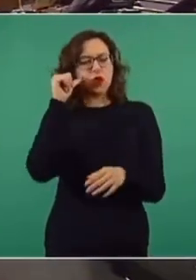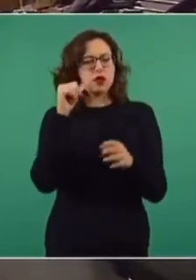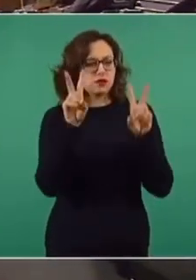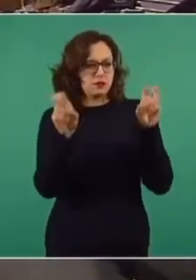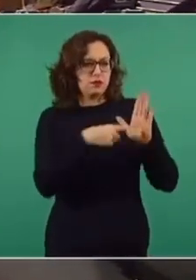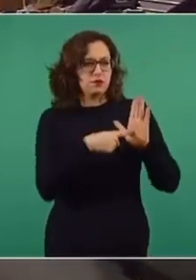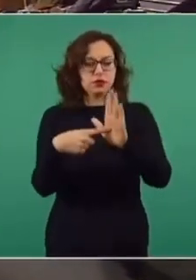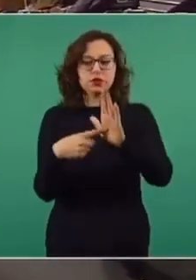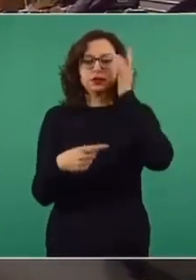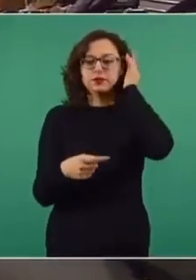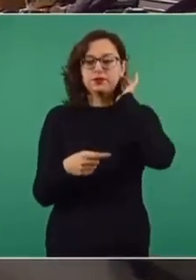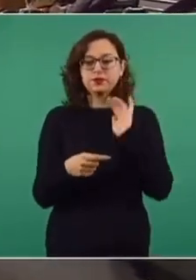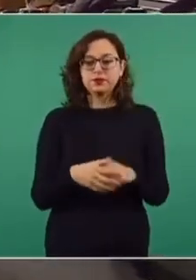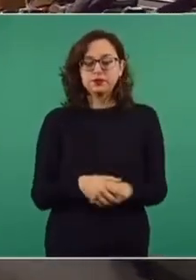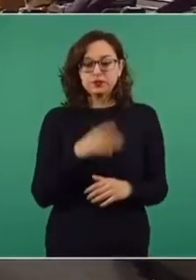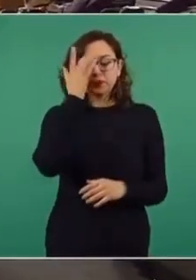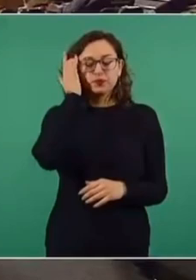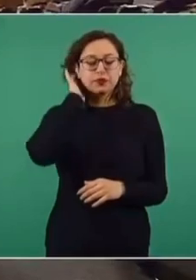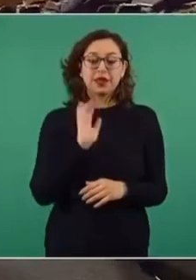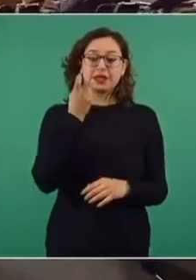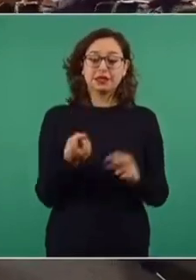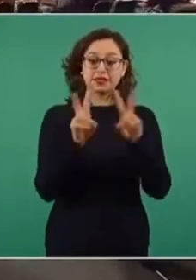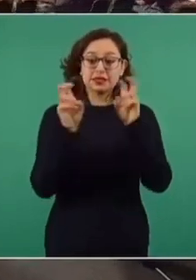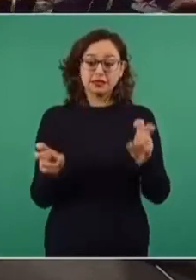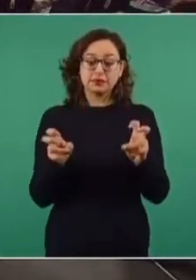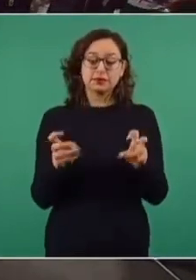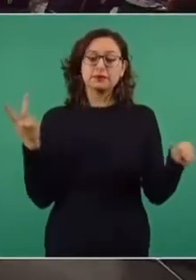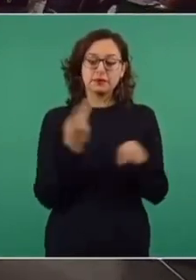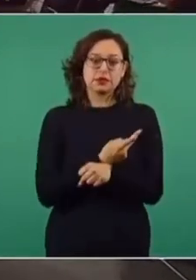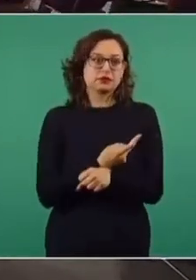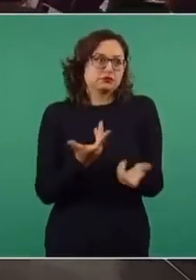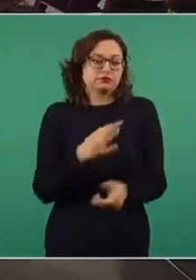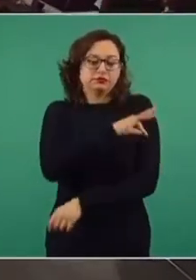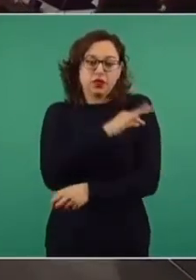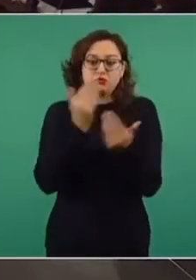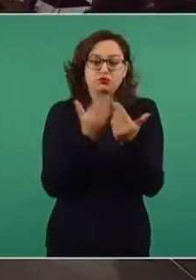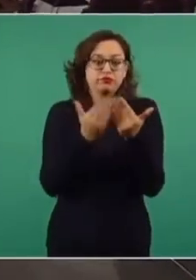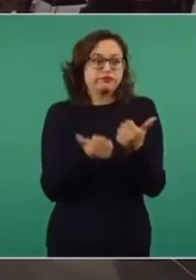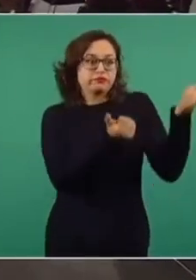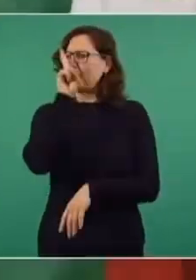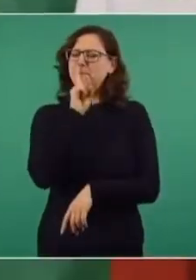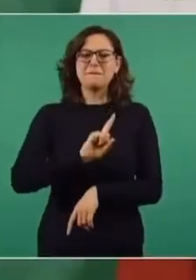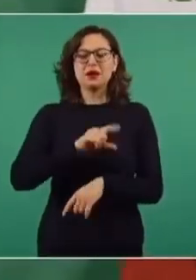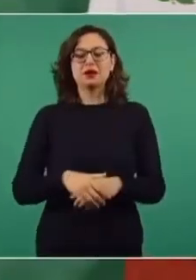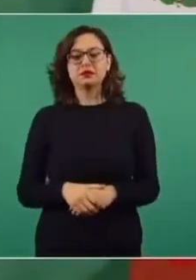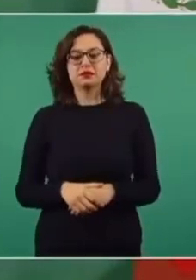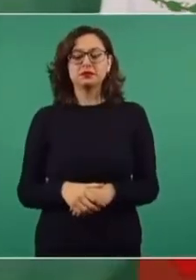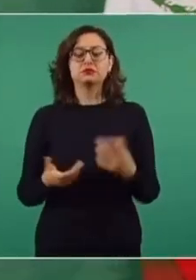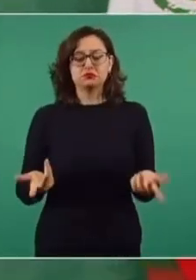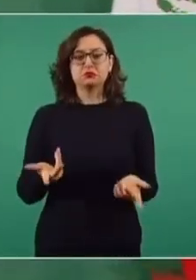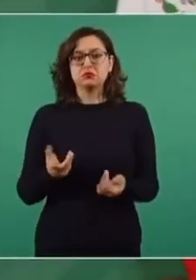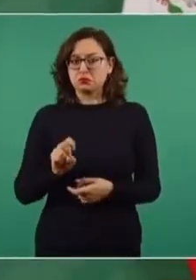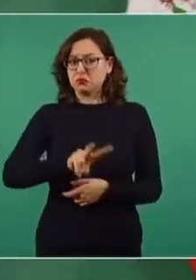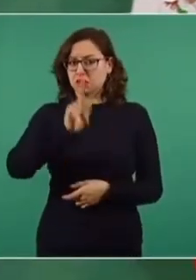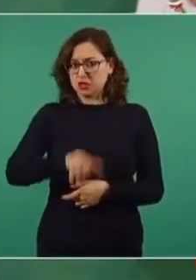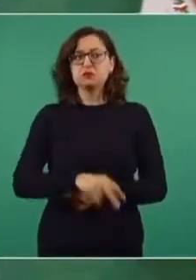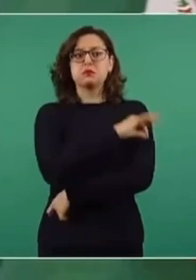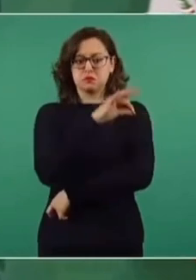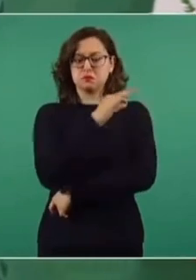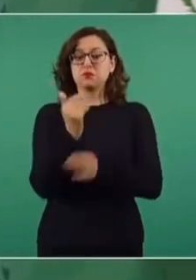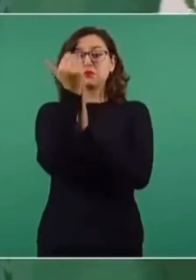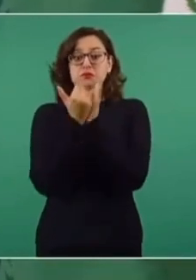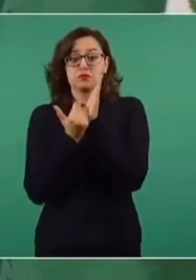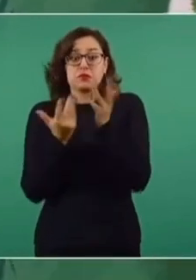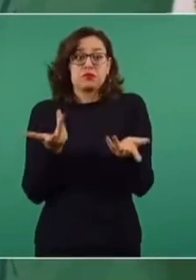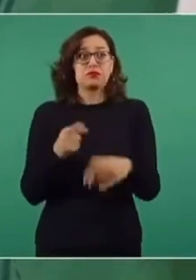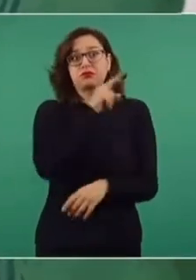vacunas? Eso nos ha bajado el número de personas vacunadas. Sí bajó el número de vacunados, pero